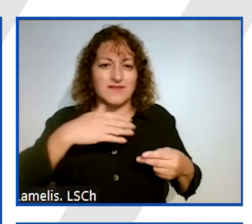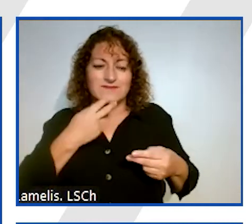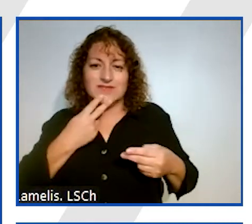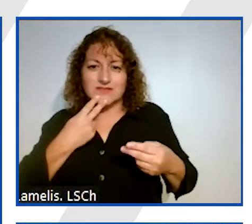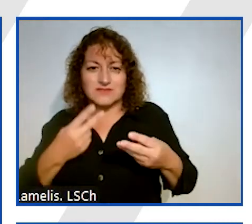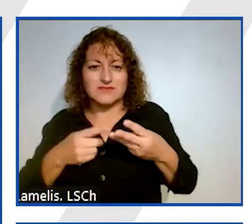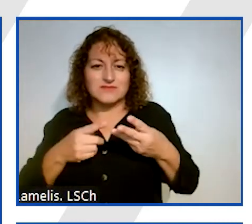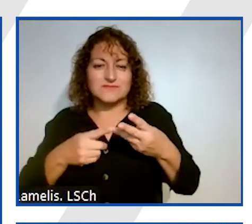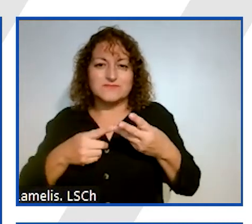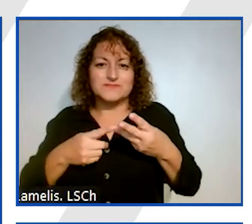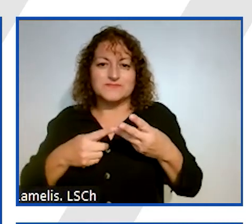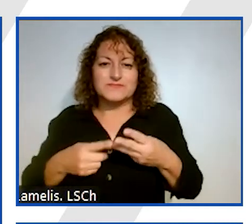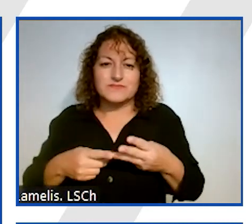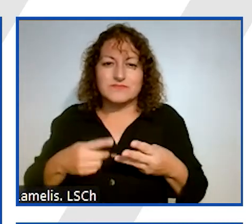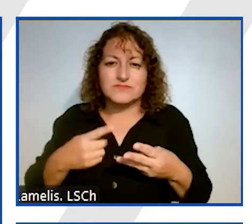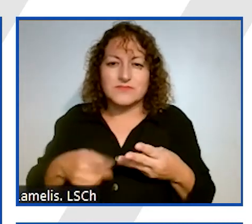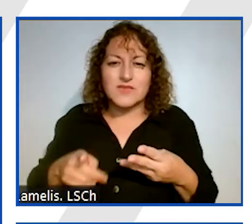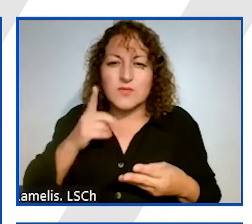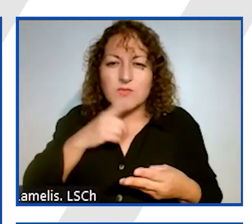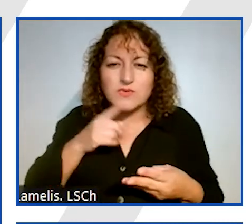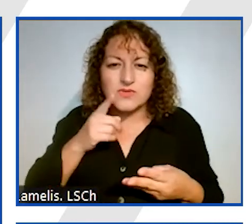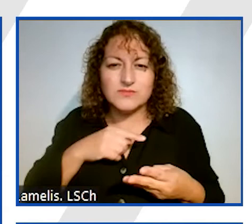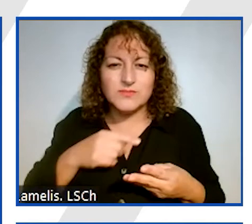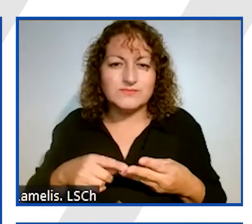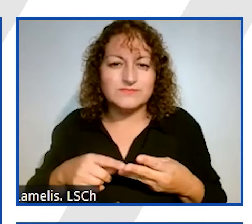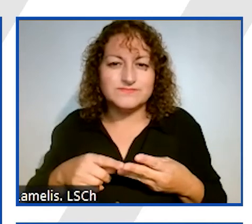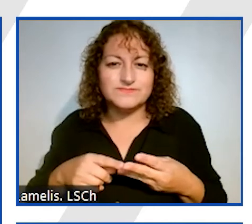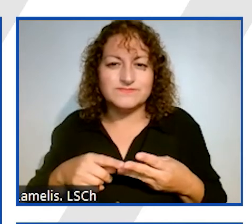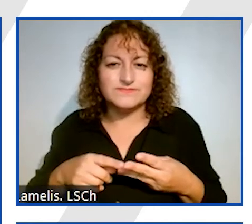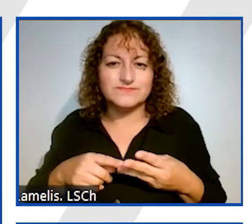el último término, que es el que manejamos mayor,